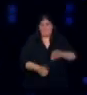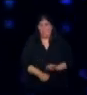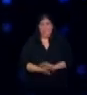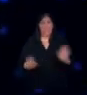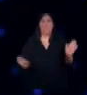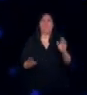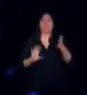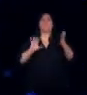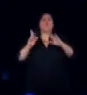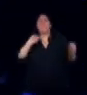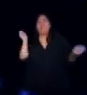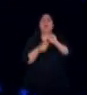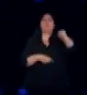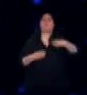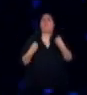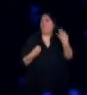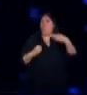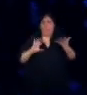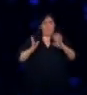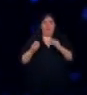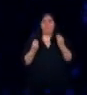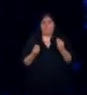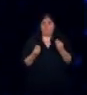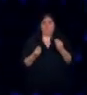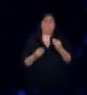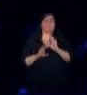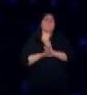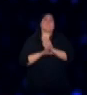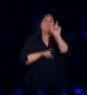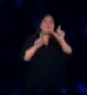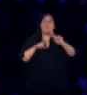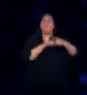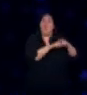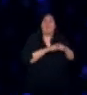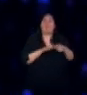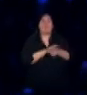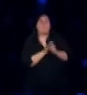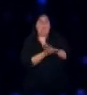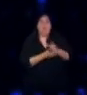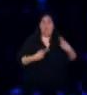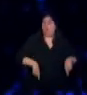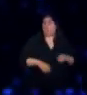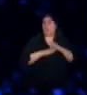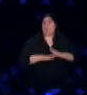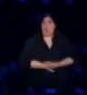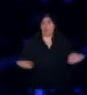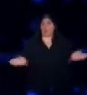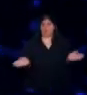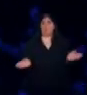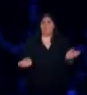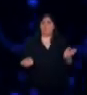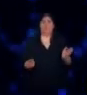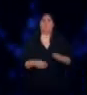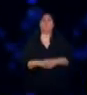y creo que si eso hice como activista, como diputado, puedo hacer mucho más, incluso lograr que se frenen estos retrocesos que estos sectores vienen a